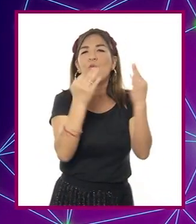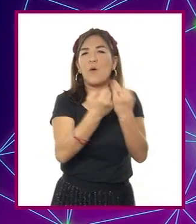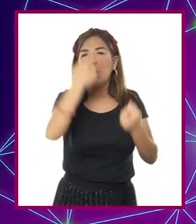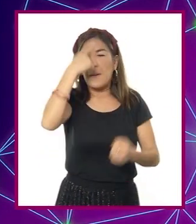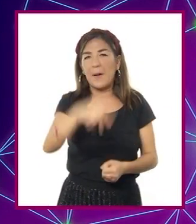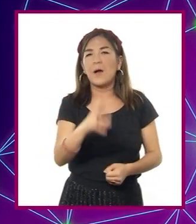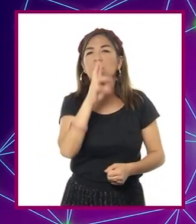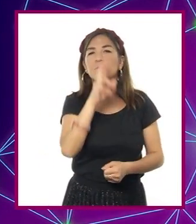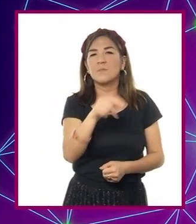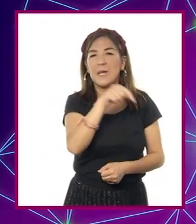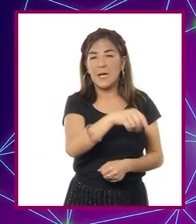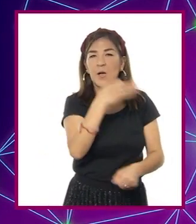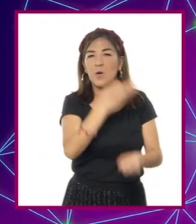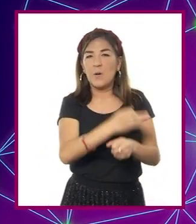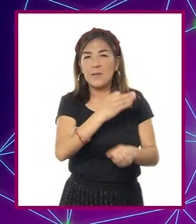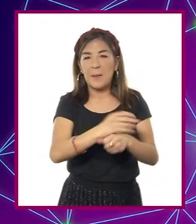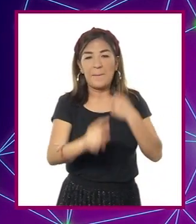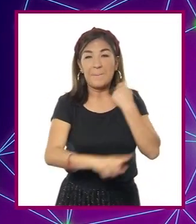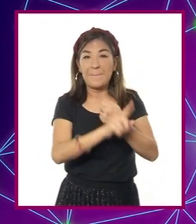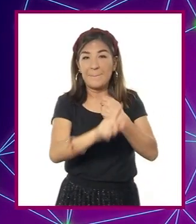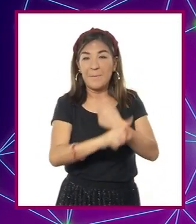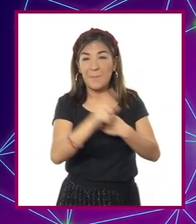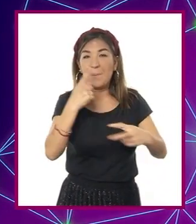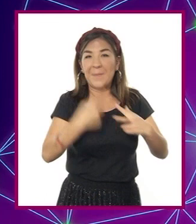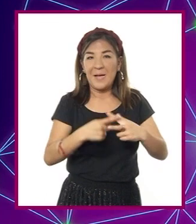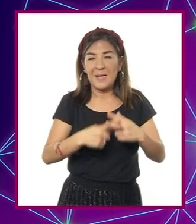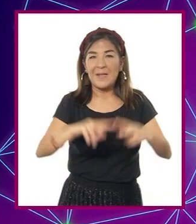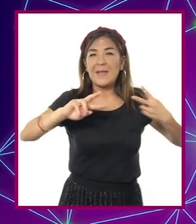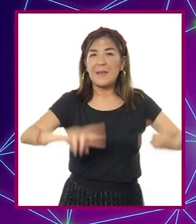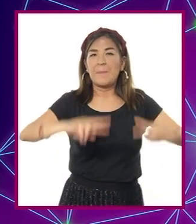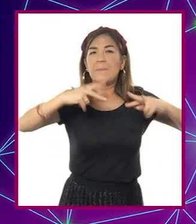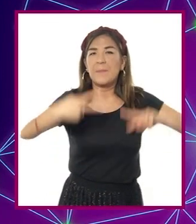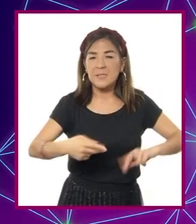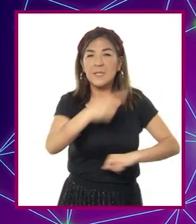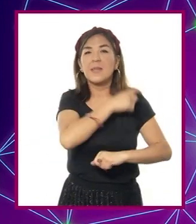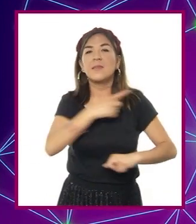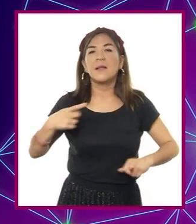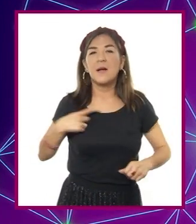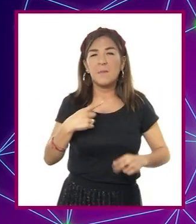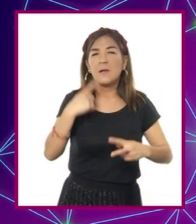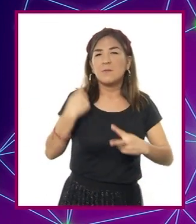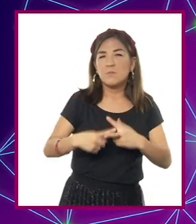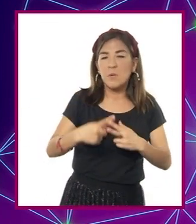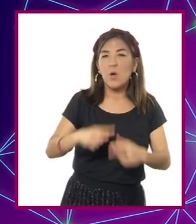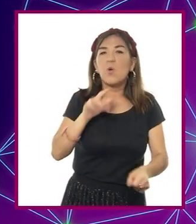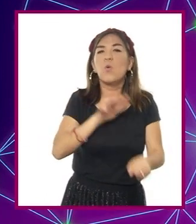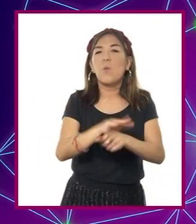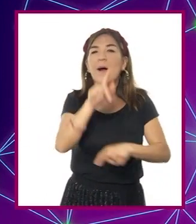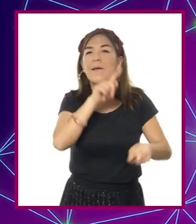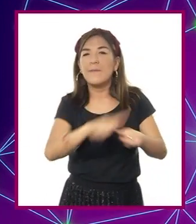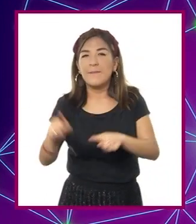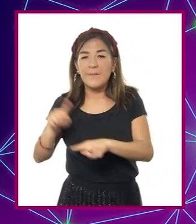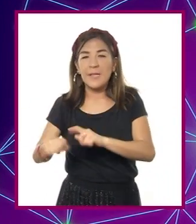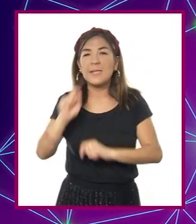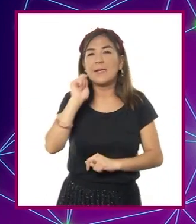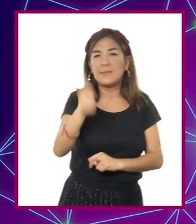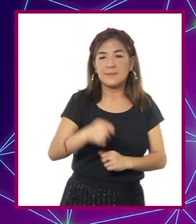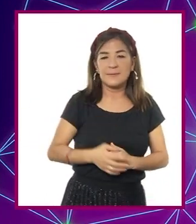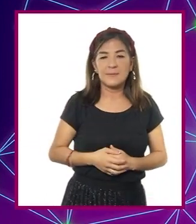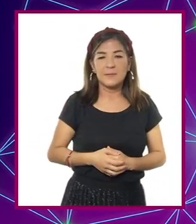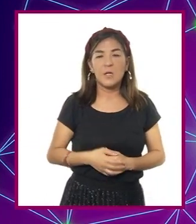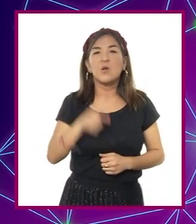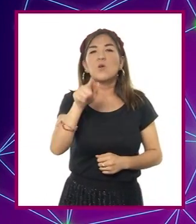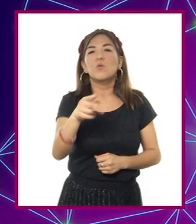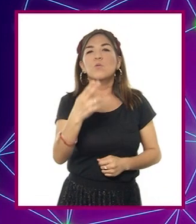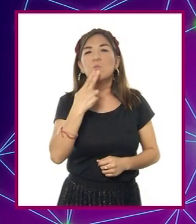resolver situaciones de proporcionalidad inversa en las que se debe calcular alguna de las variables es mediante